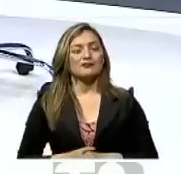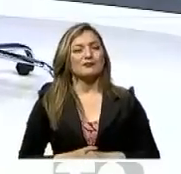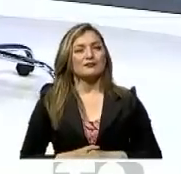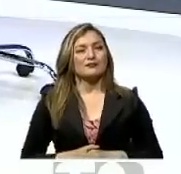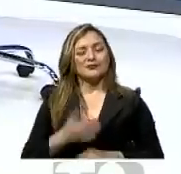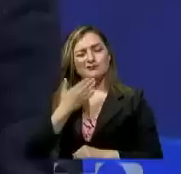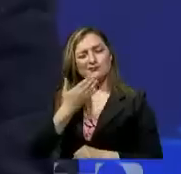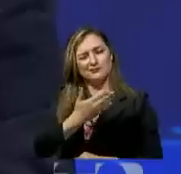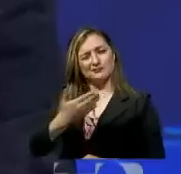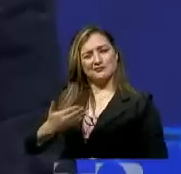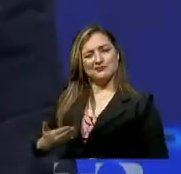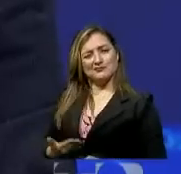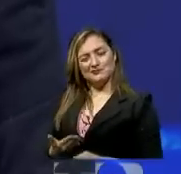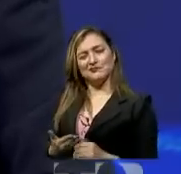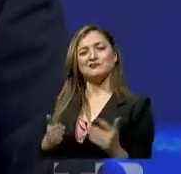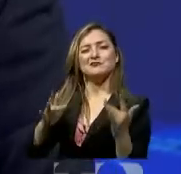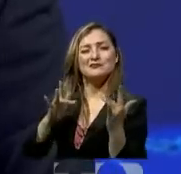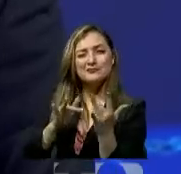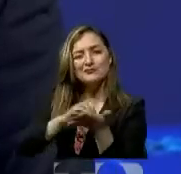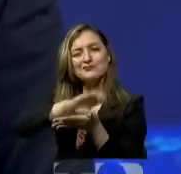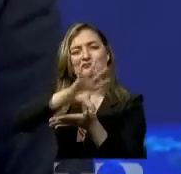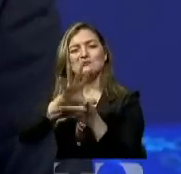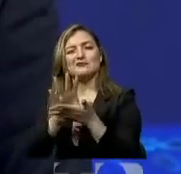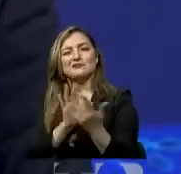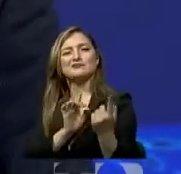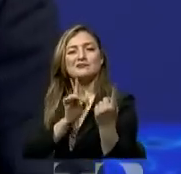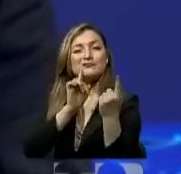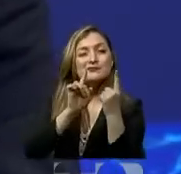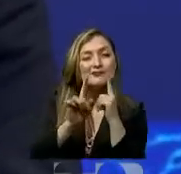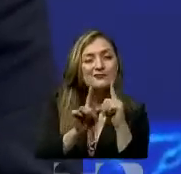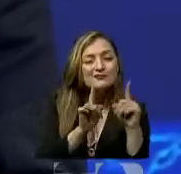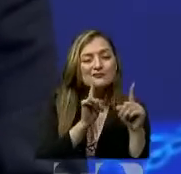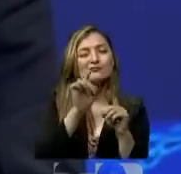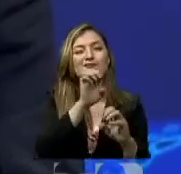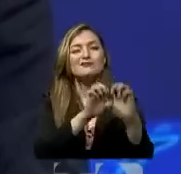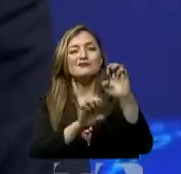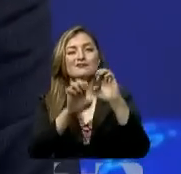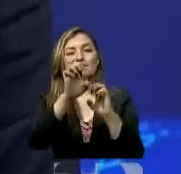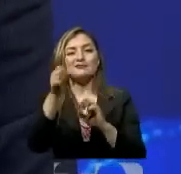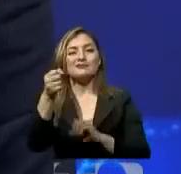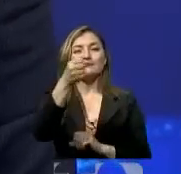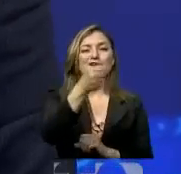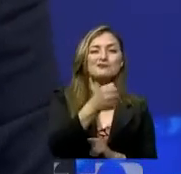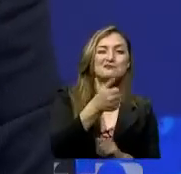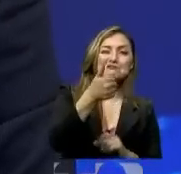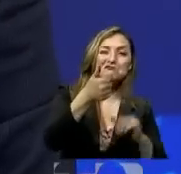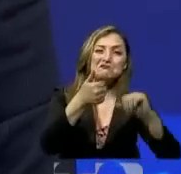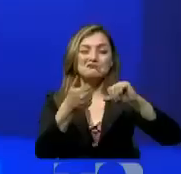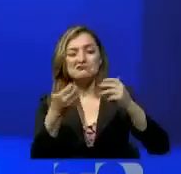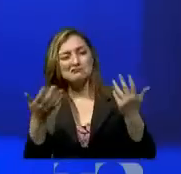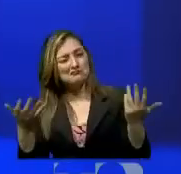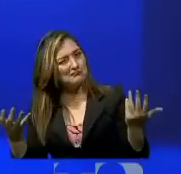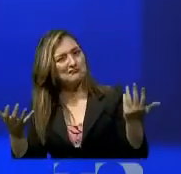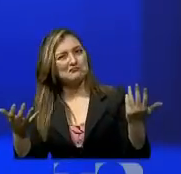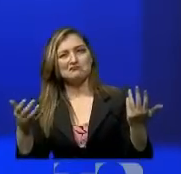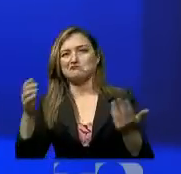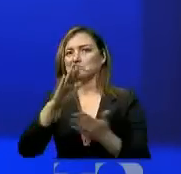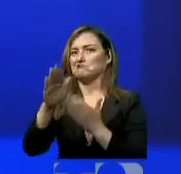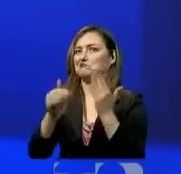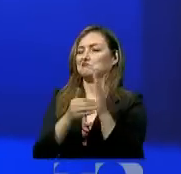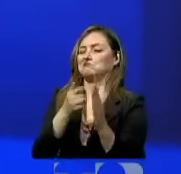que el Ejecutivo se va a acercar ahora a la Asamblea si califican a su designación como ilegal?